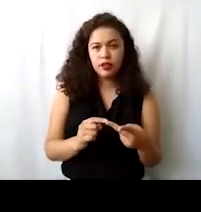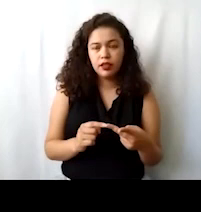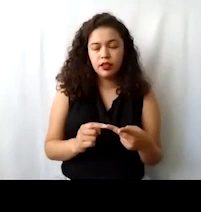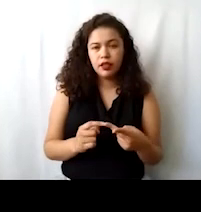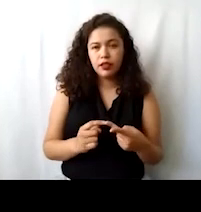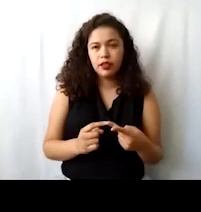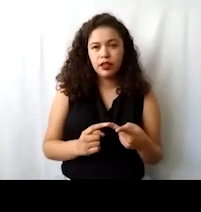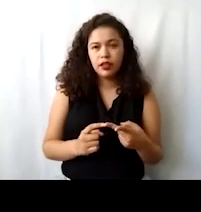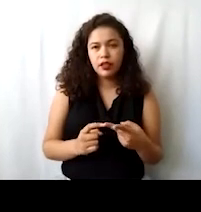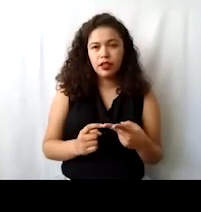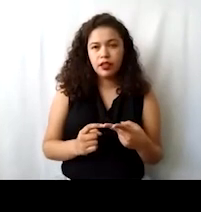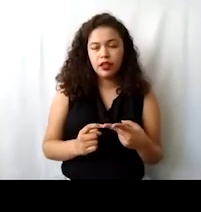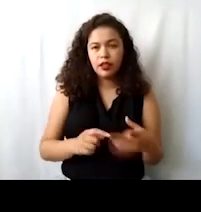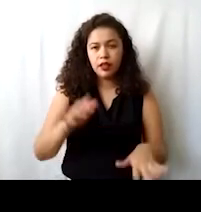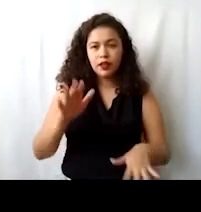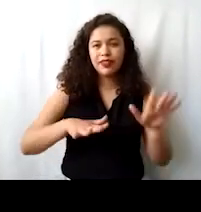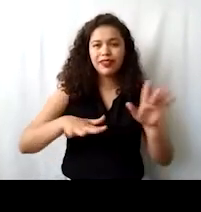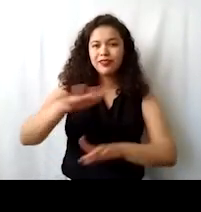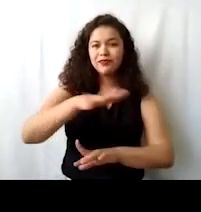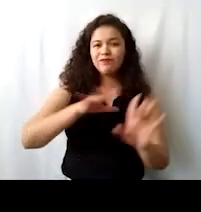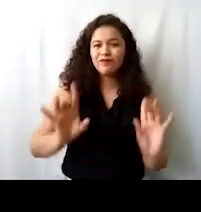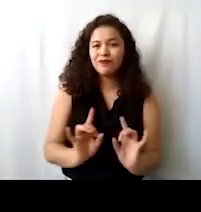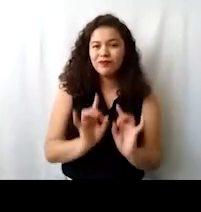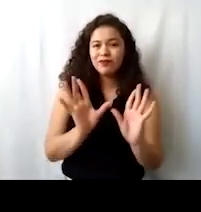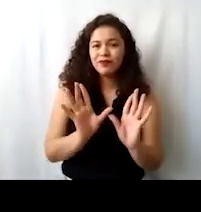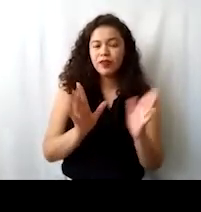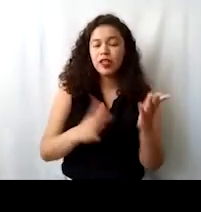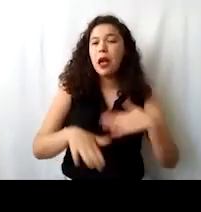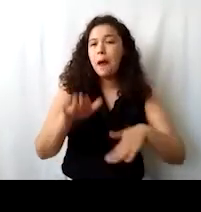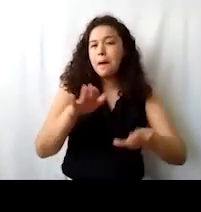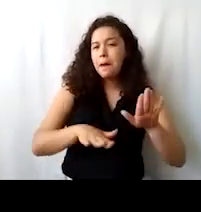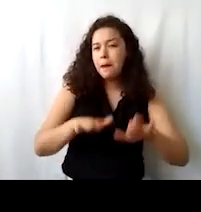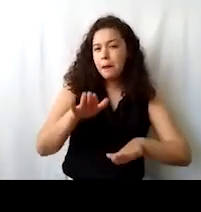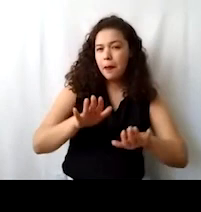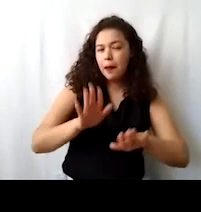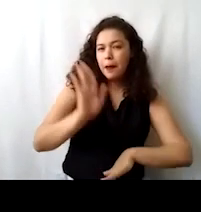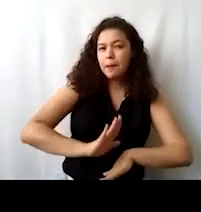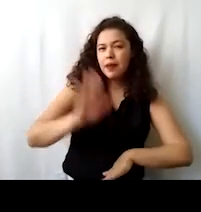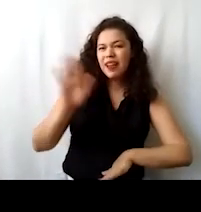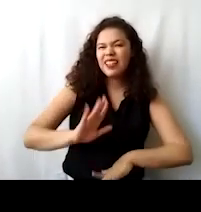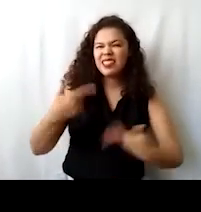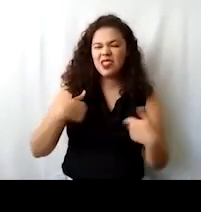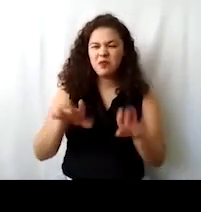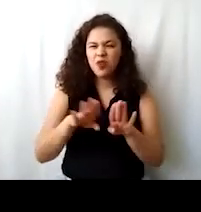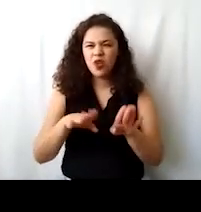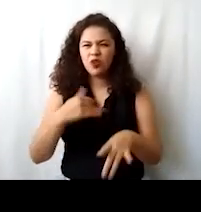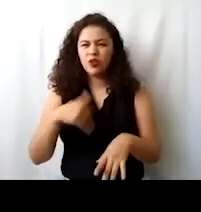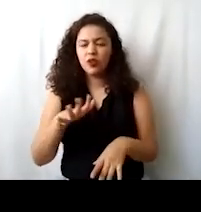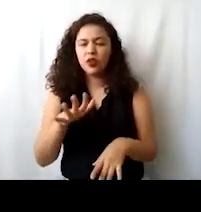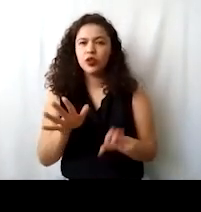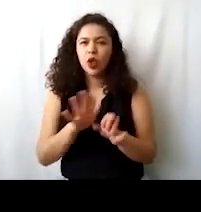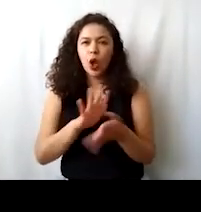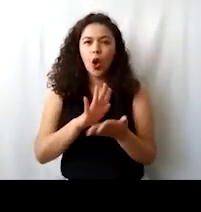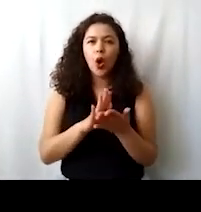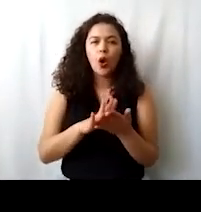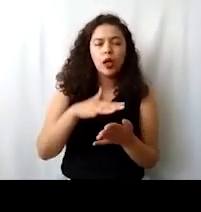en algunas situaciones, pues pareciera que viéramos en la clandestinidad, ¿sí?